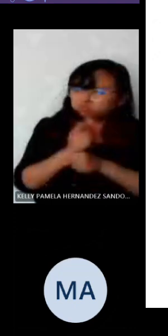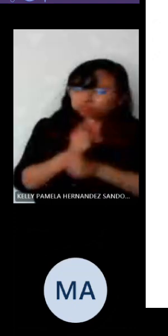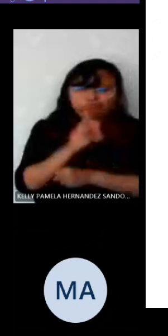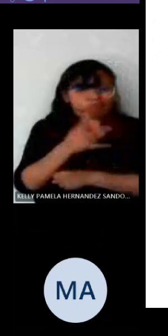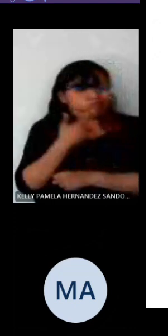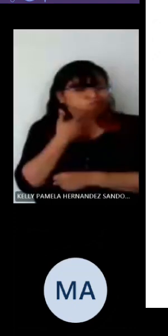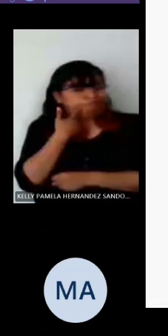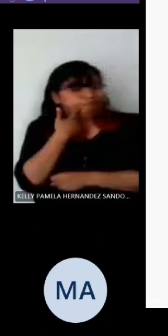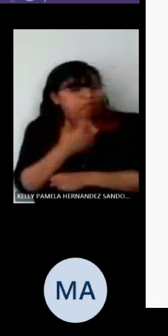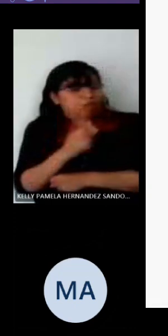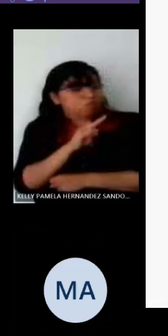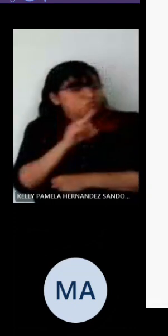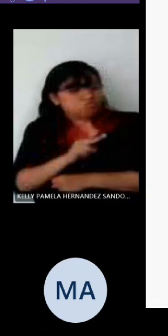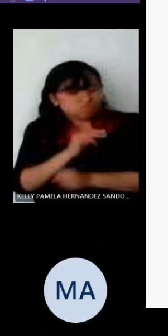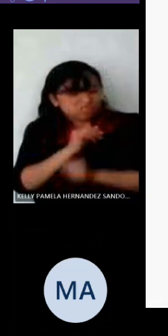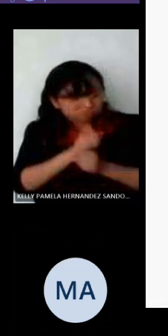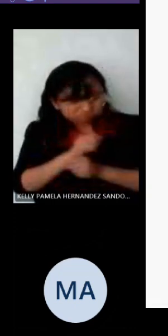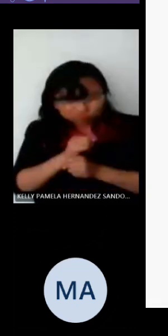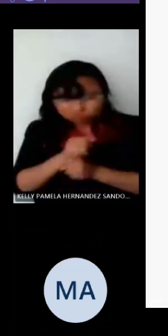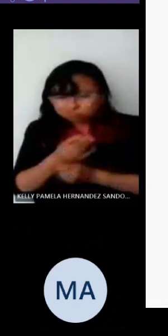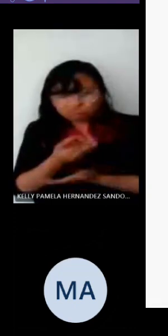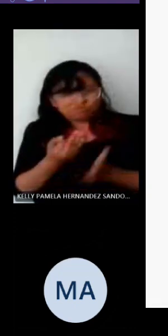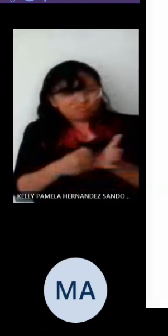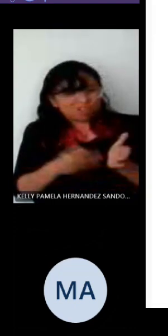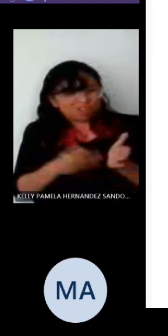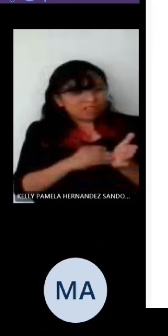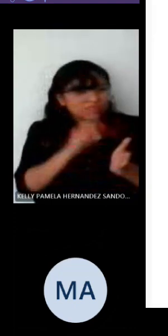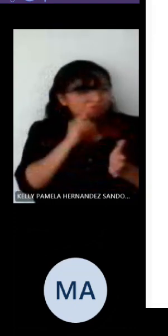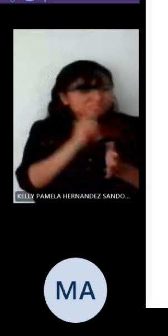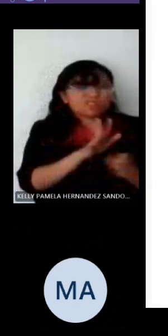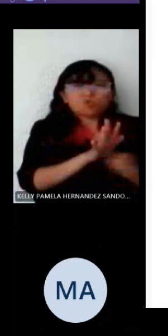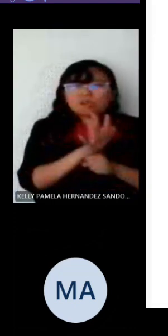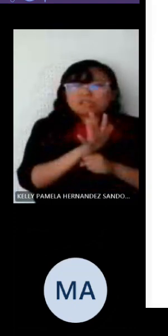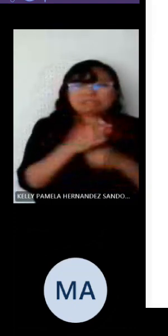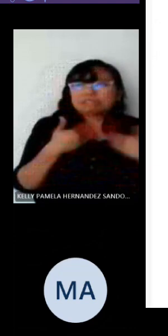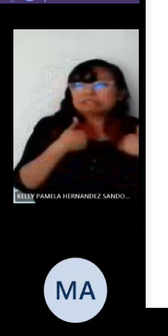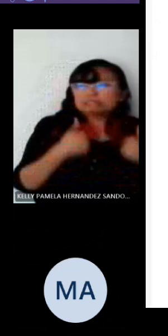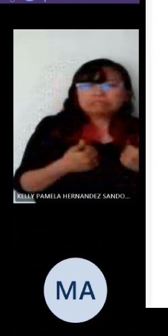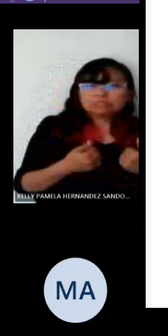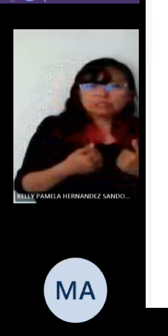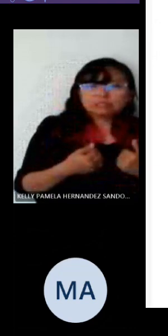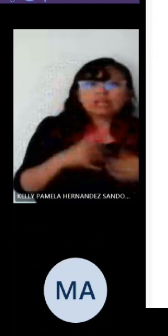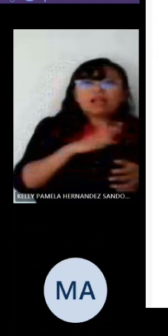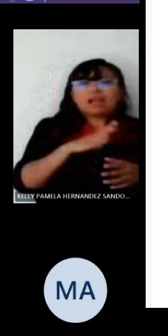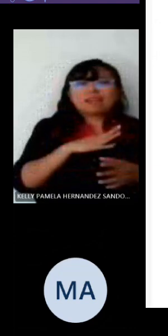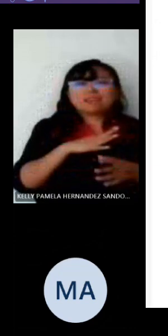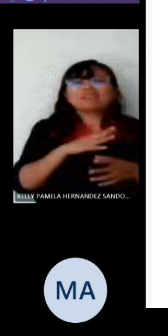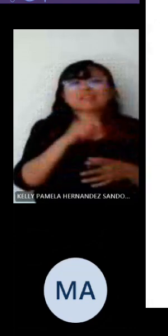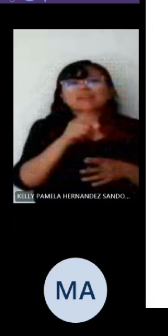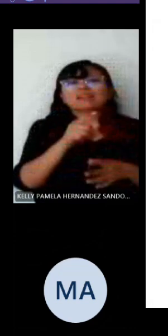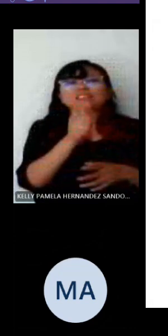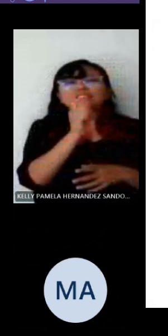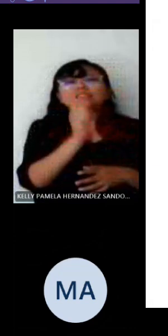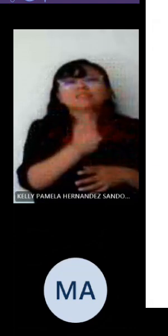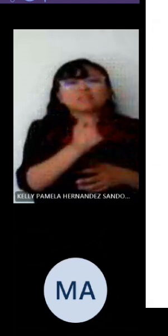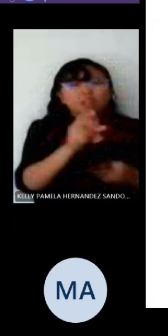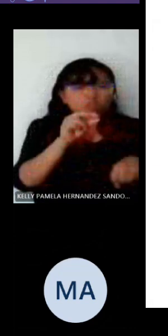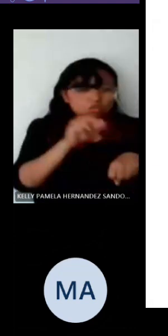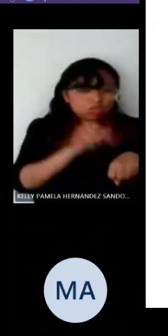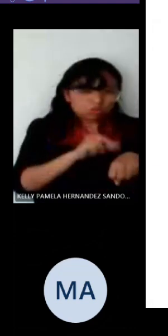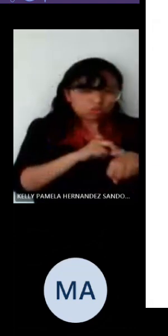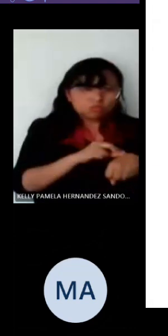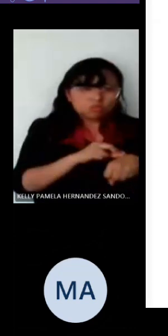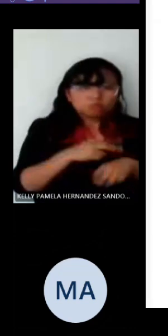sido descritas previamente, o que son específicas de estos pacientes. Muchas veces se llaman como variantes de significado clínico incierto, o